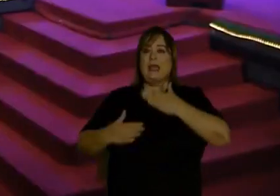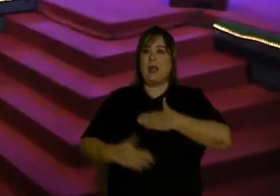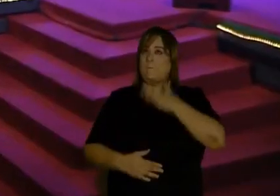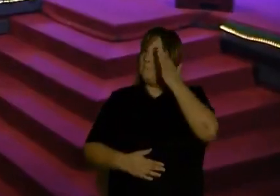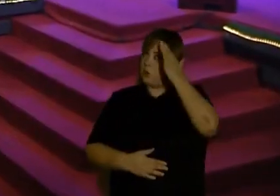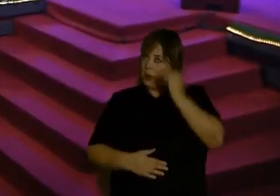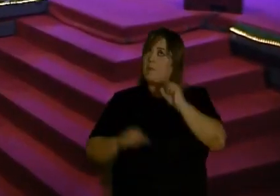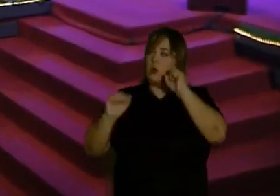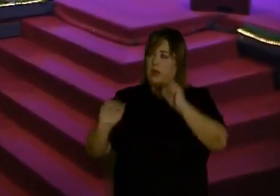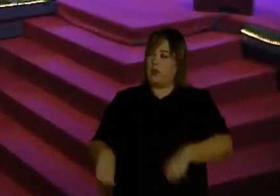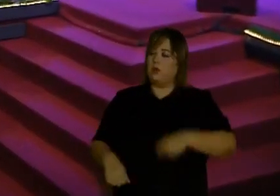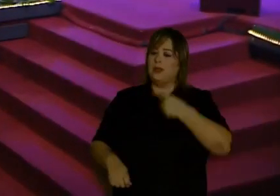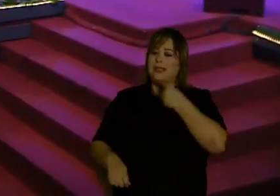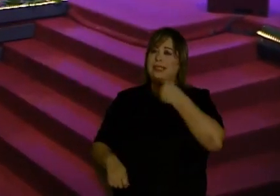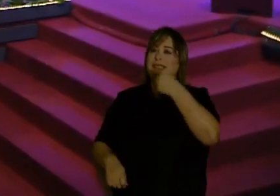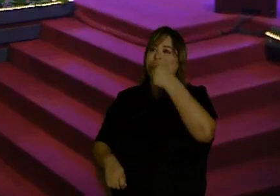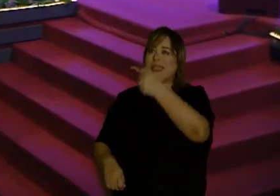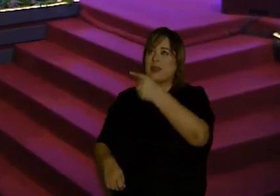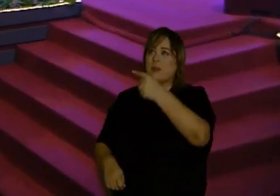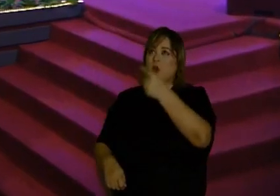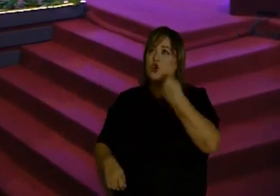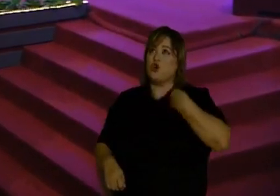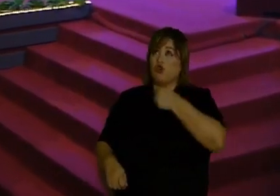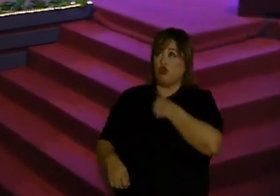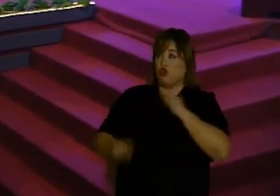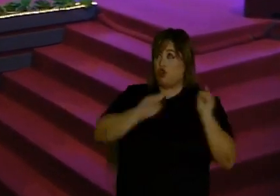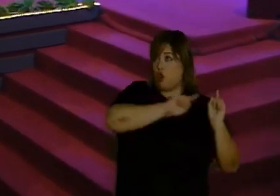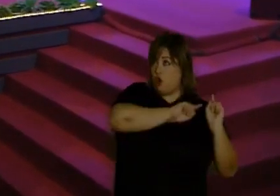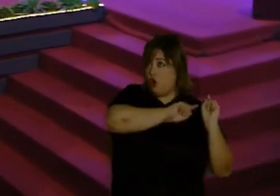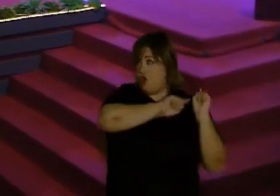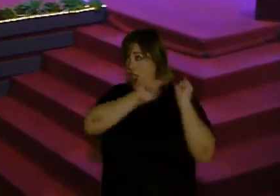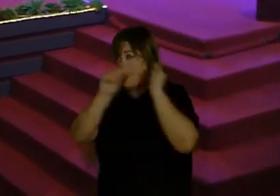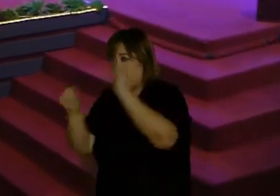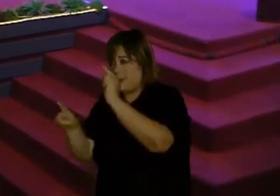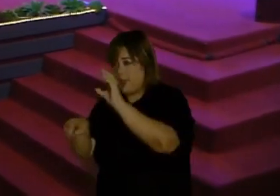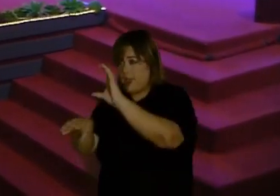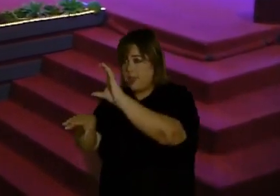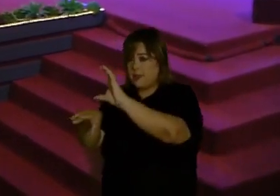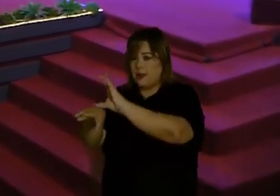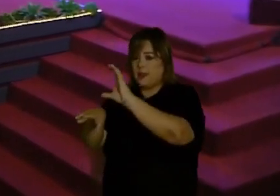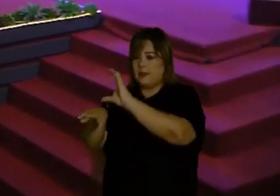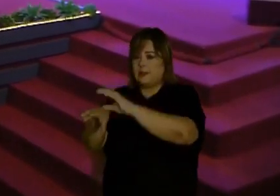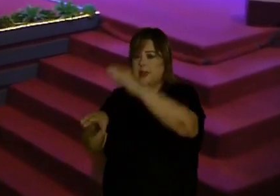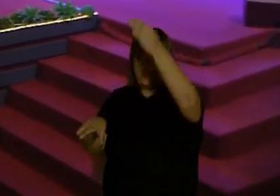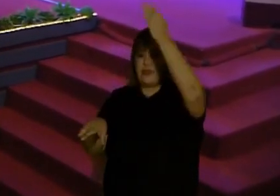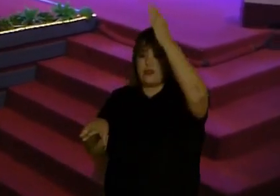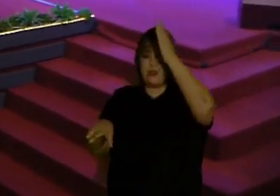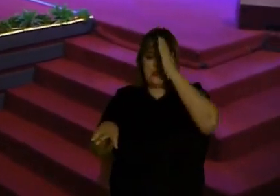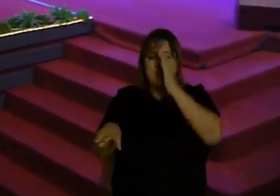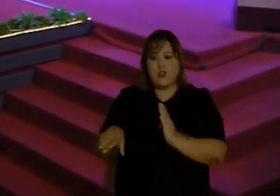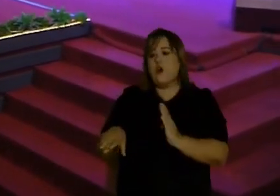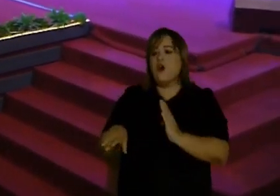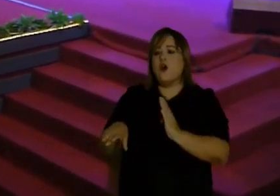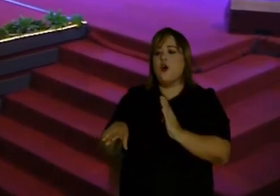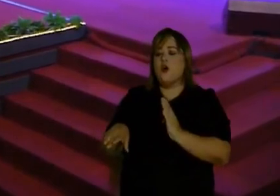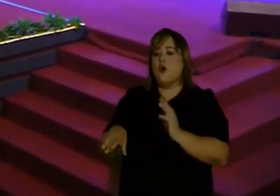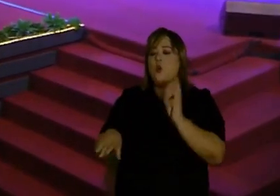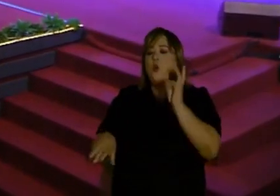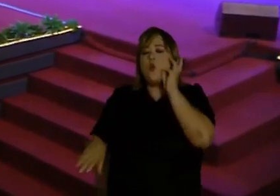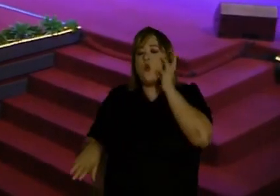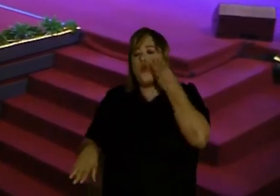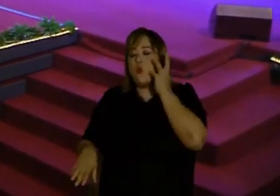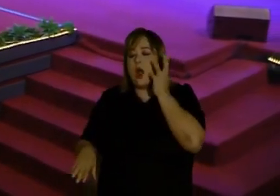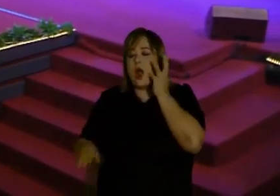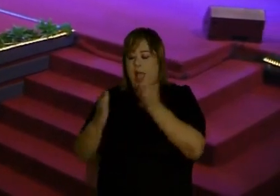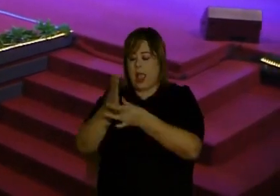seguiremos diciendo: a la casa del Señor, a la casa del vino, a la casa del aceite, a la casa del